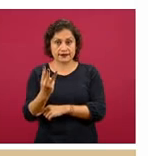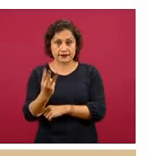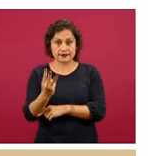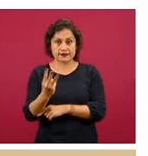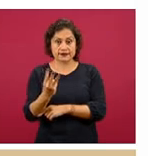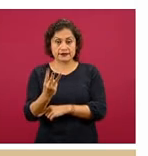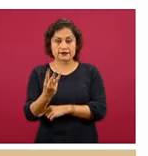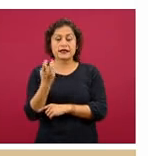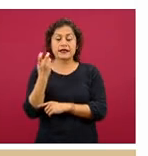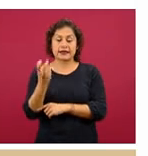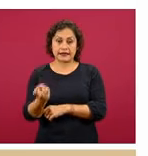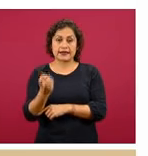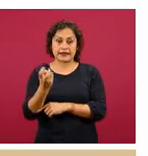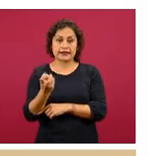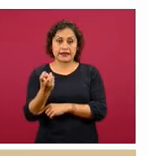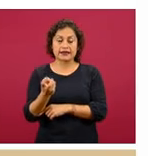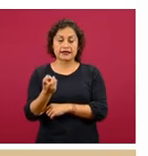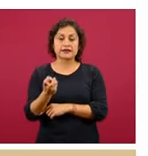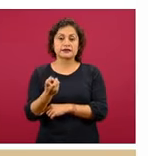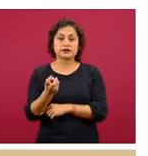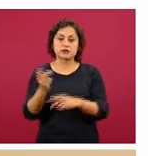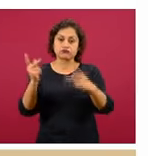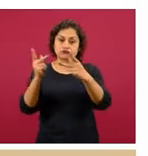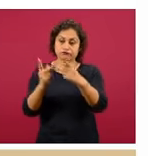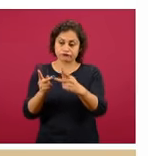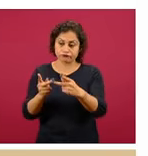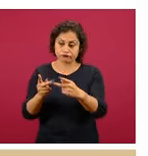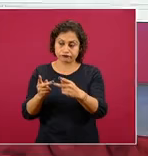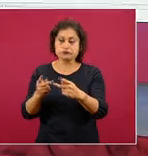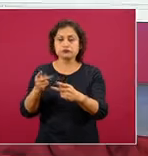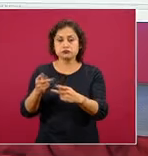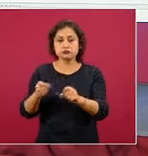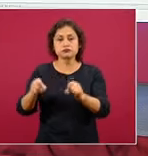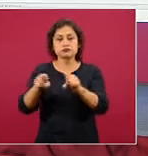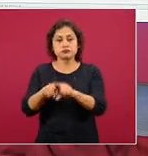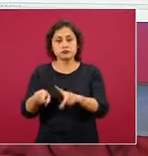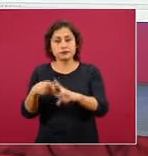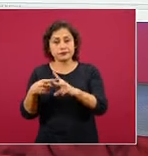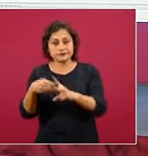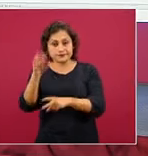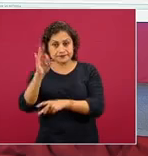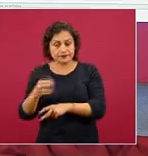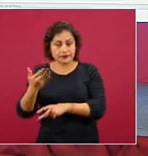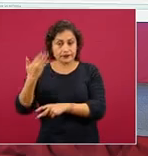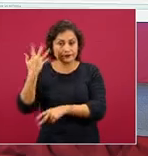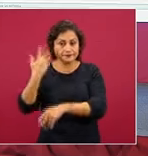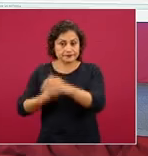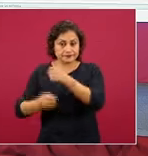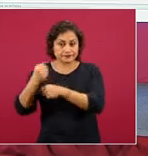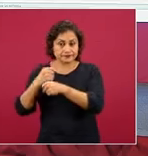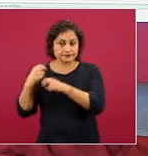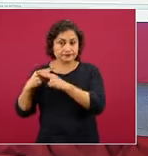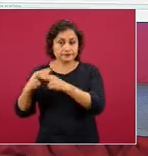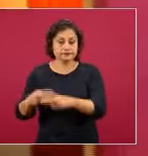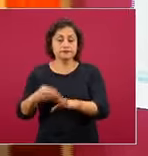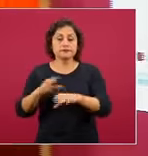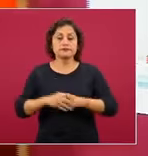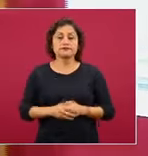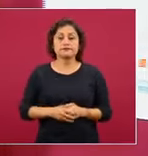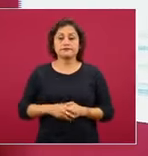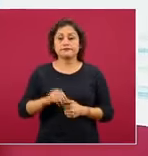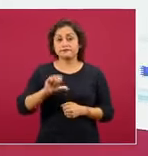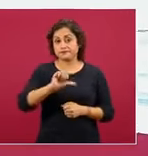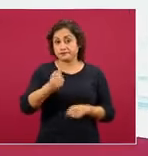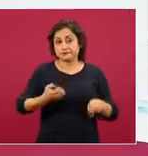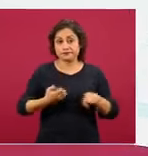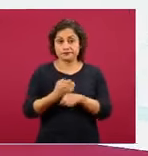niveles esperados de mortalidad de acuerdo a los últimos 5 años. Ya terminando, Tlaxcala también